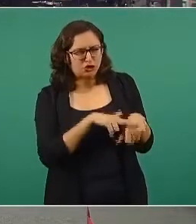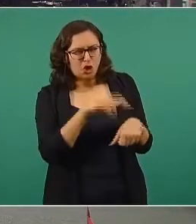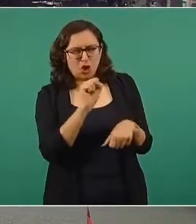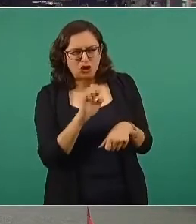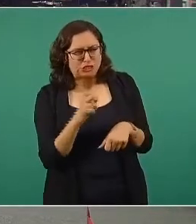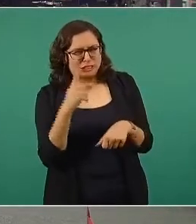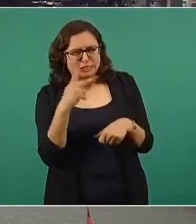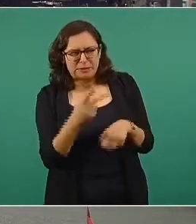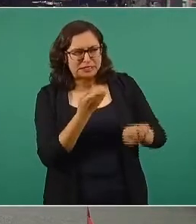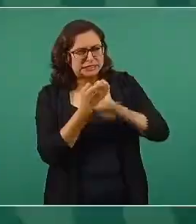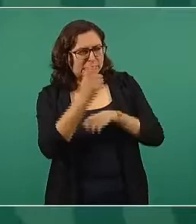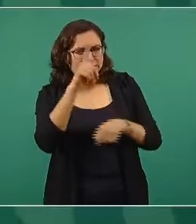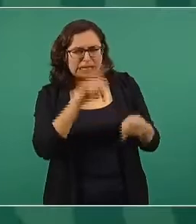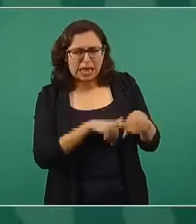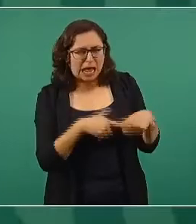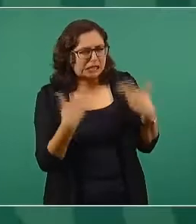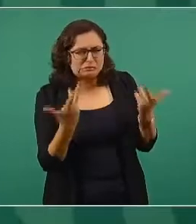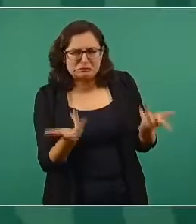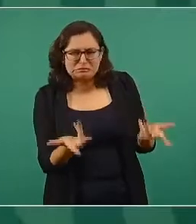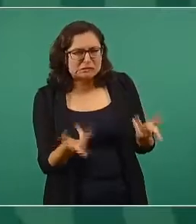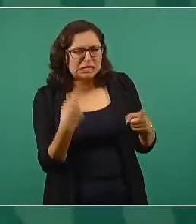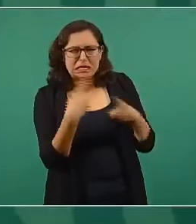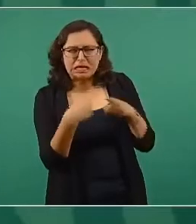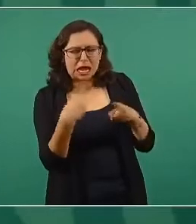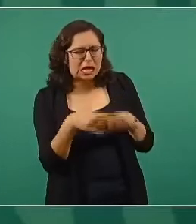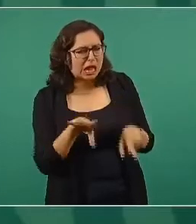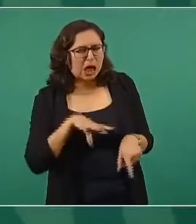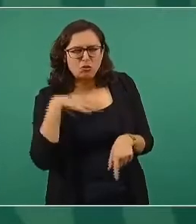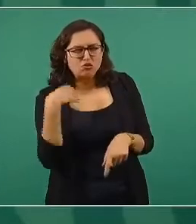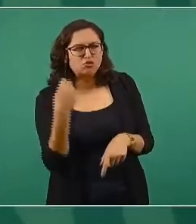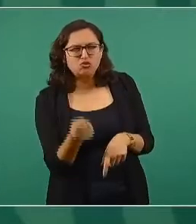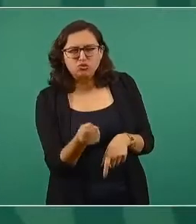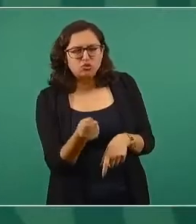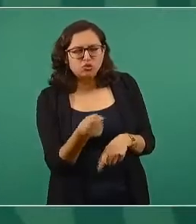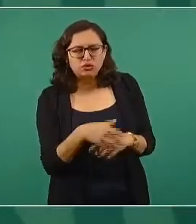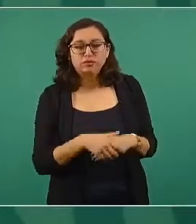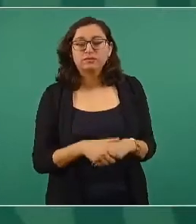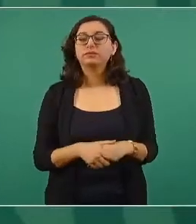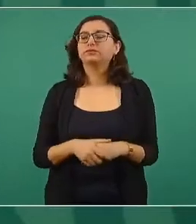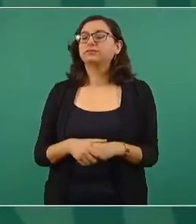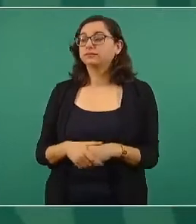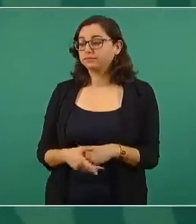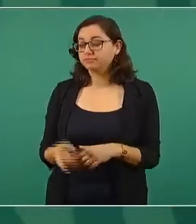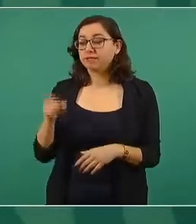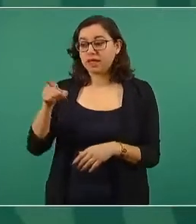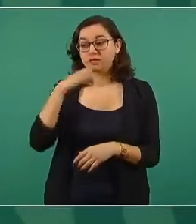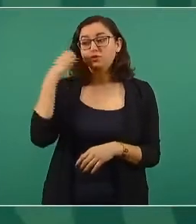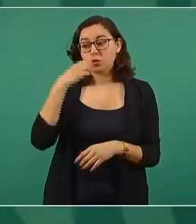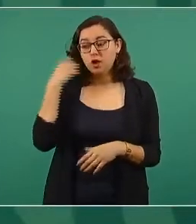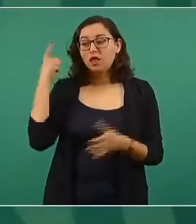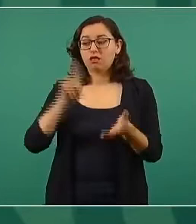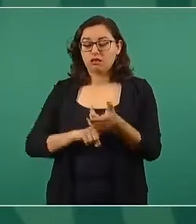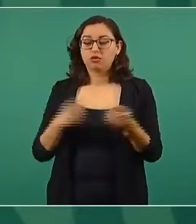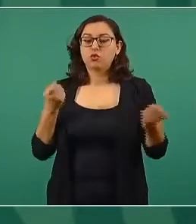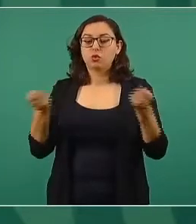Pública Estatal? De los que tienen el manejo de las